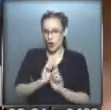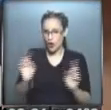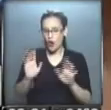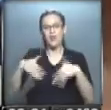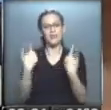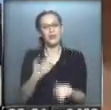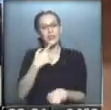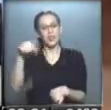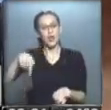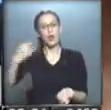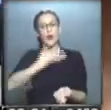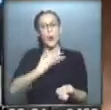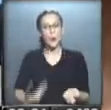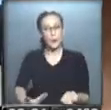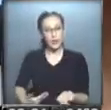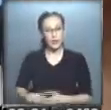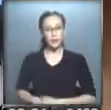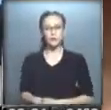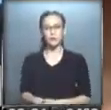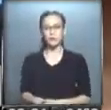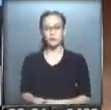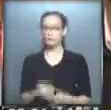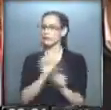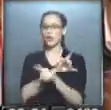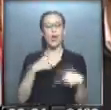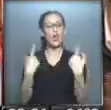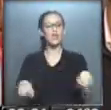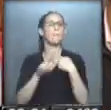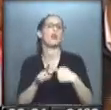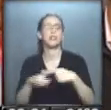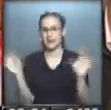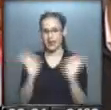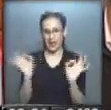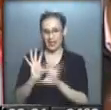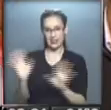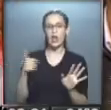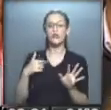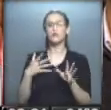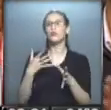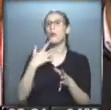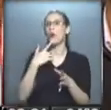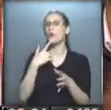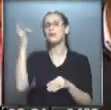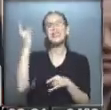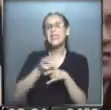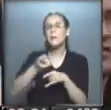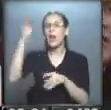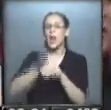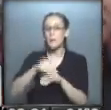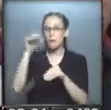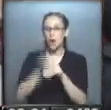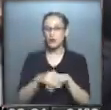digo que este es un gobierno sin beneficio de inventario. Nos hacemos cargo de todo, de lo que